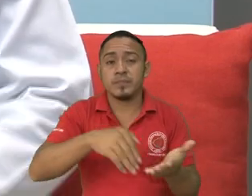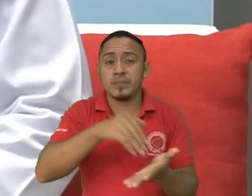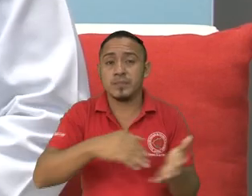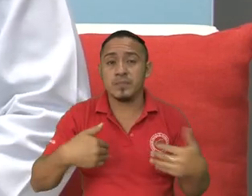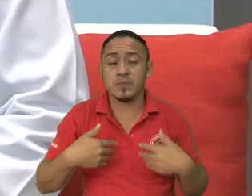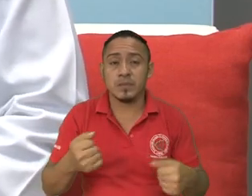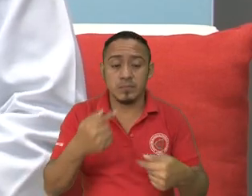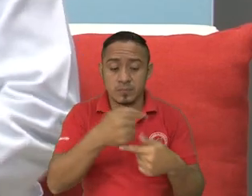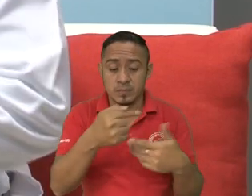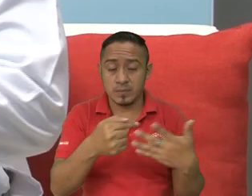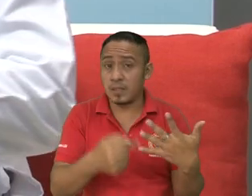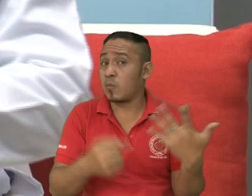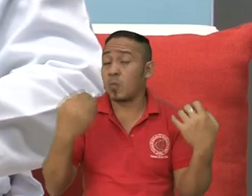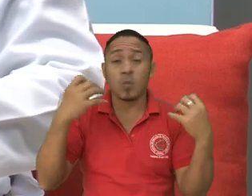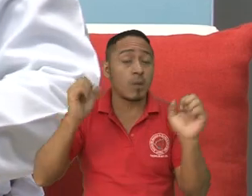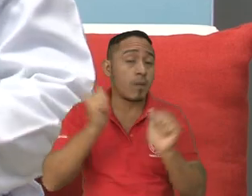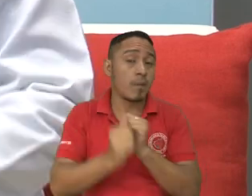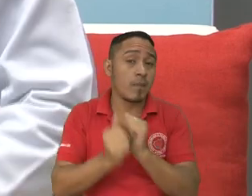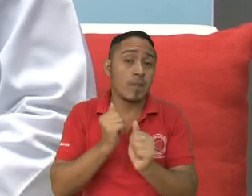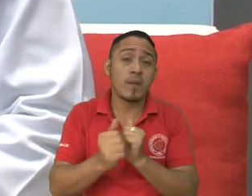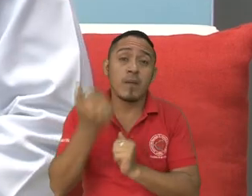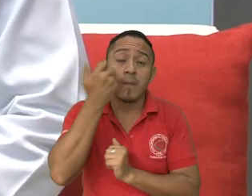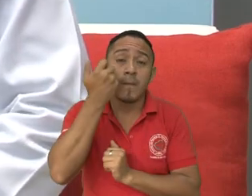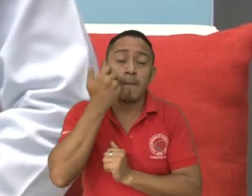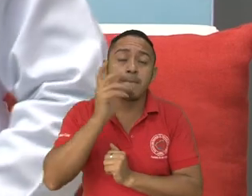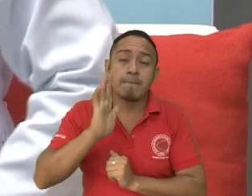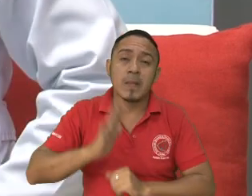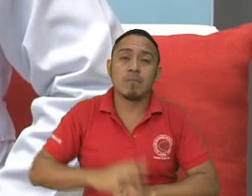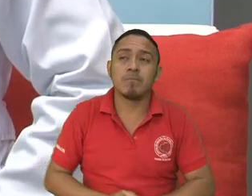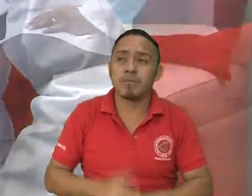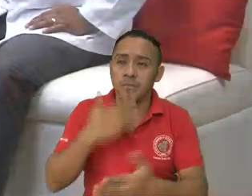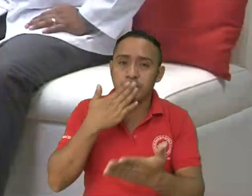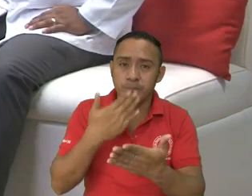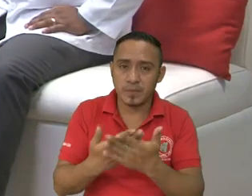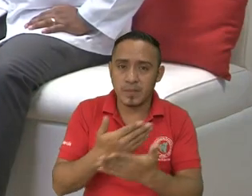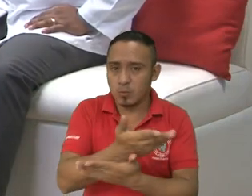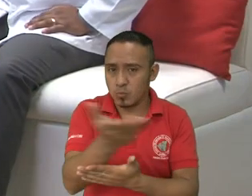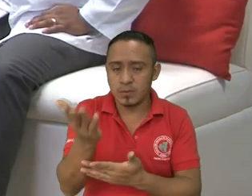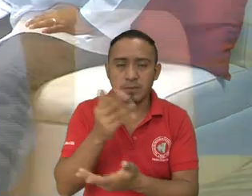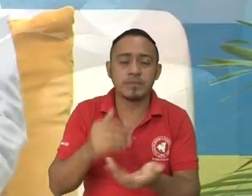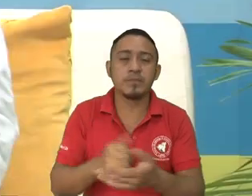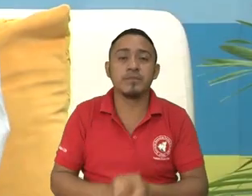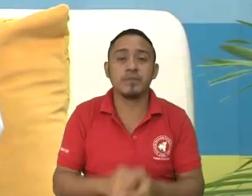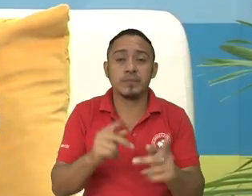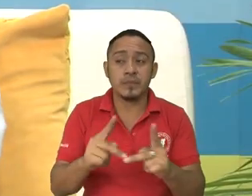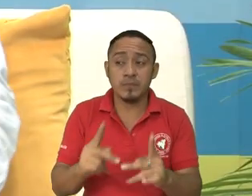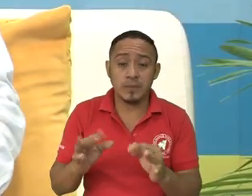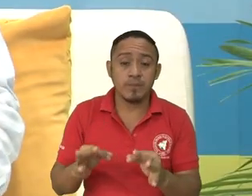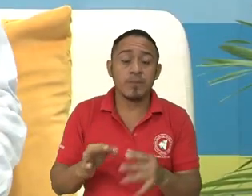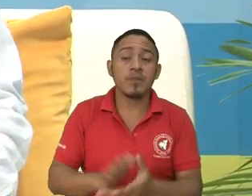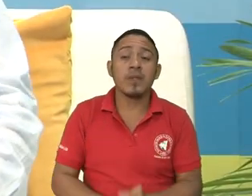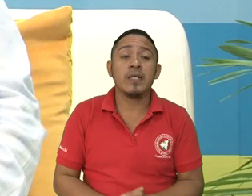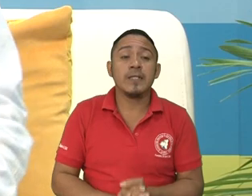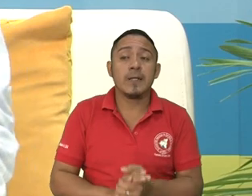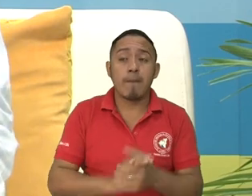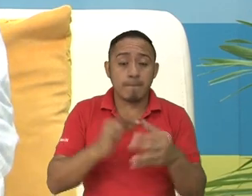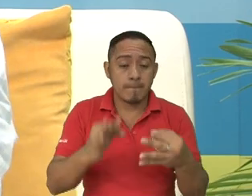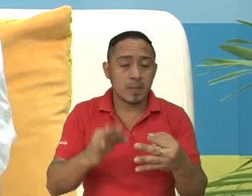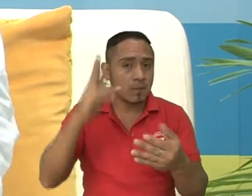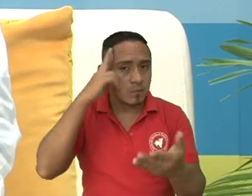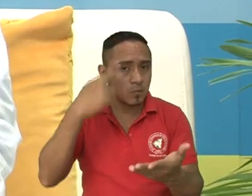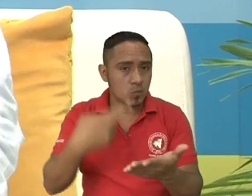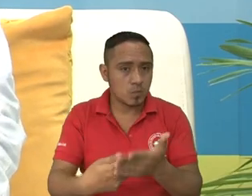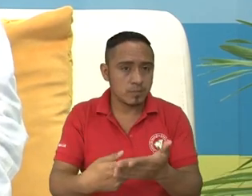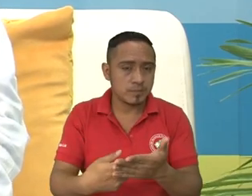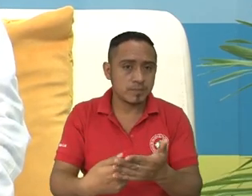tengamos algún síntoma de cualquier afectación que tengamos. Gracias también a usted, amigo televidente, por su excelente sintonía. Recuerde,